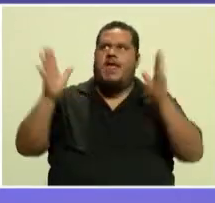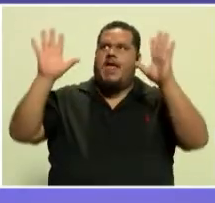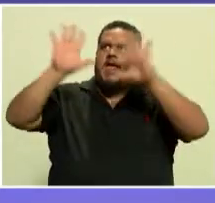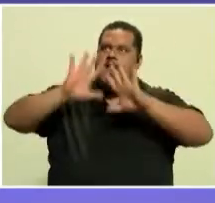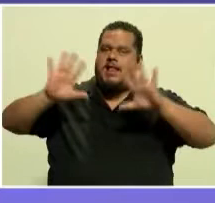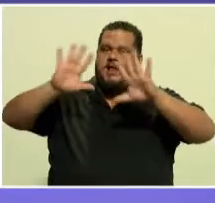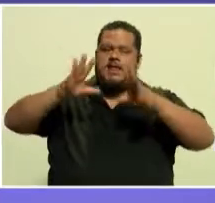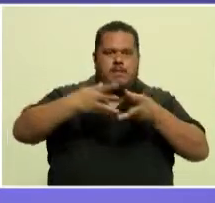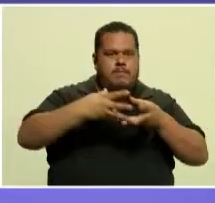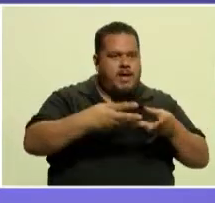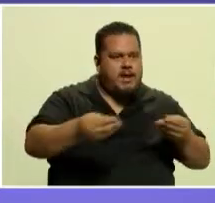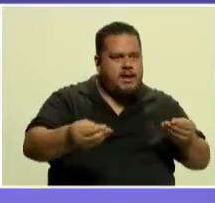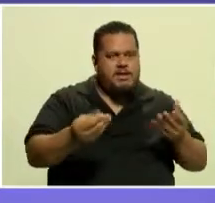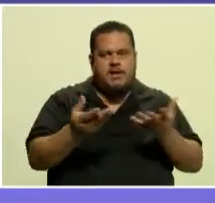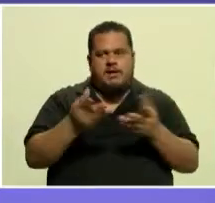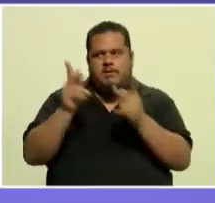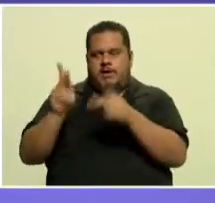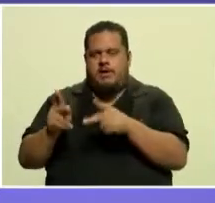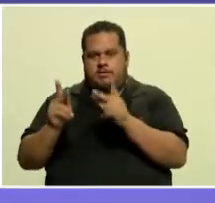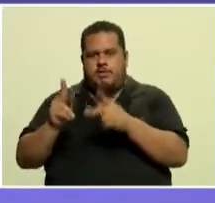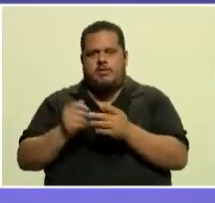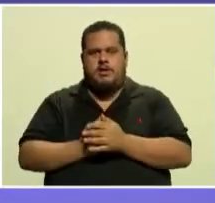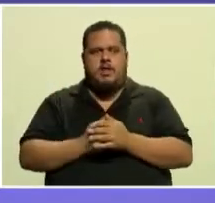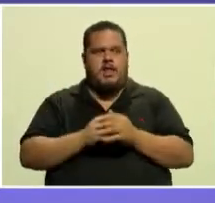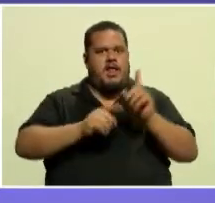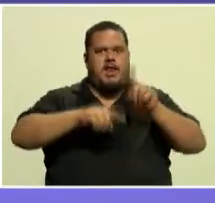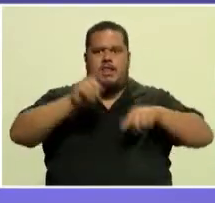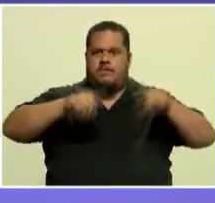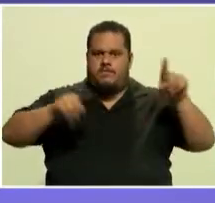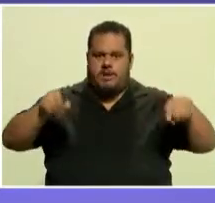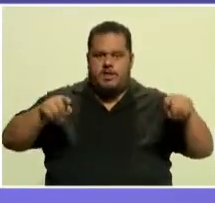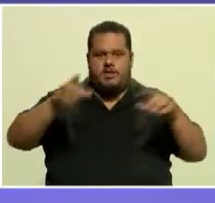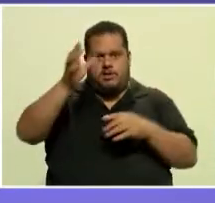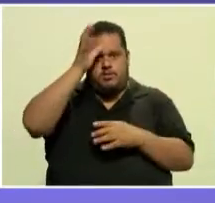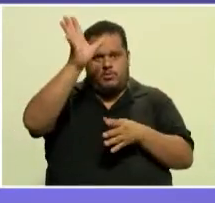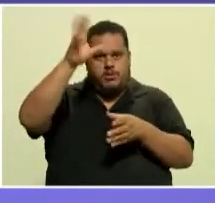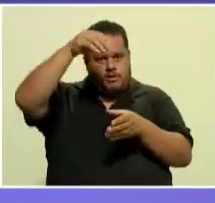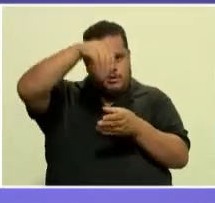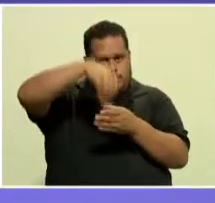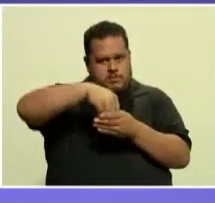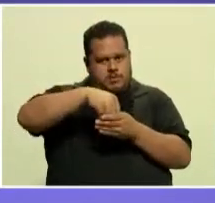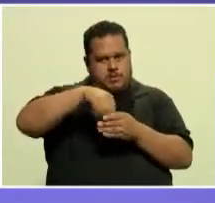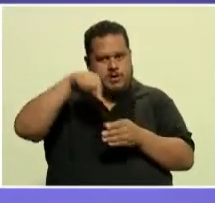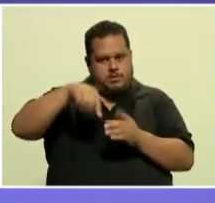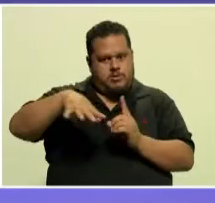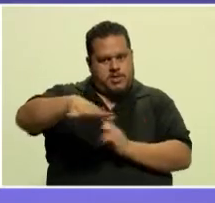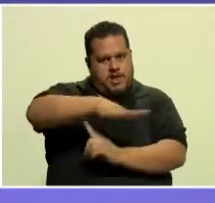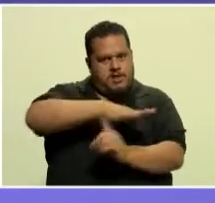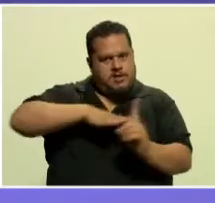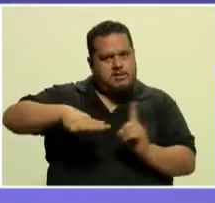la tierra, las personas, las múltiples culturas que están dentro de ese espacio,